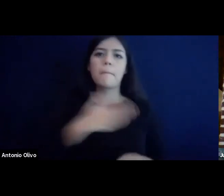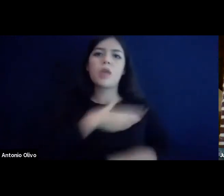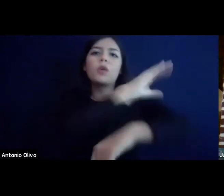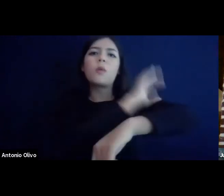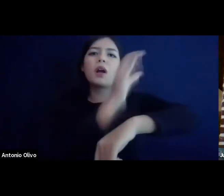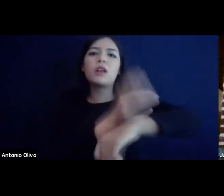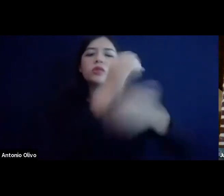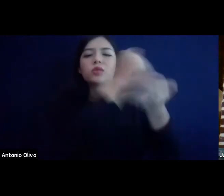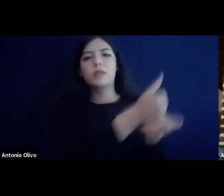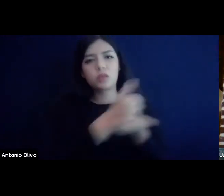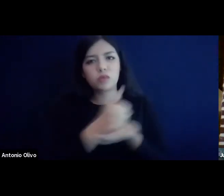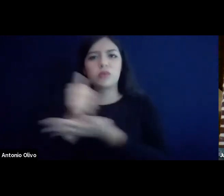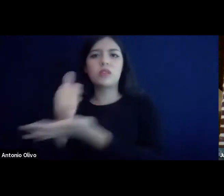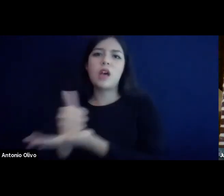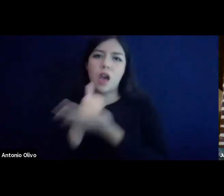fue